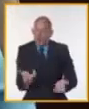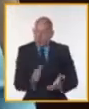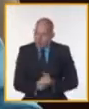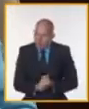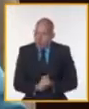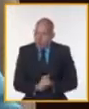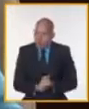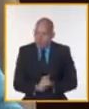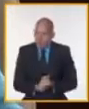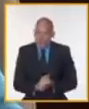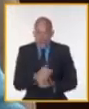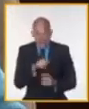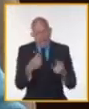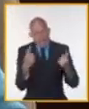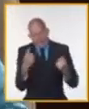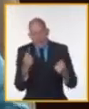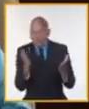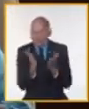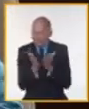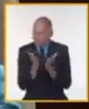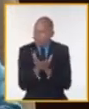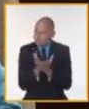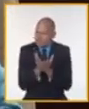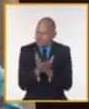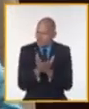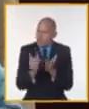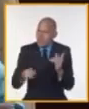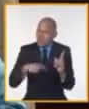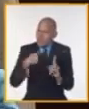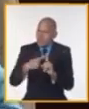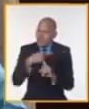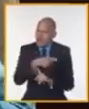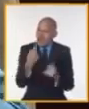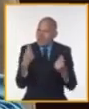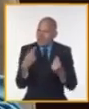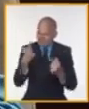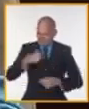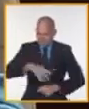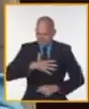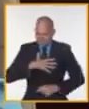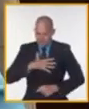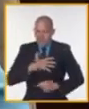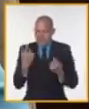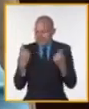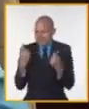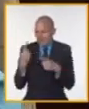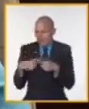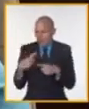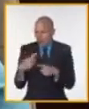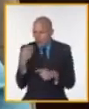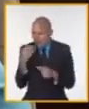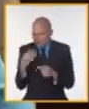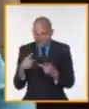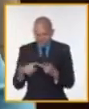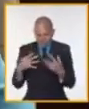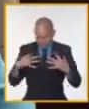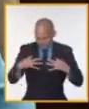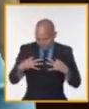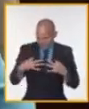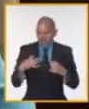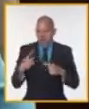no solamente ideológicas, también necesidades personales. Hemos ido a